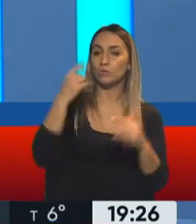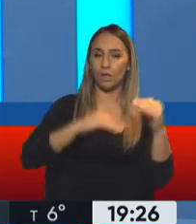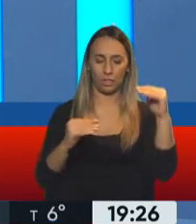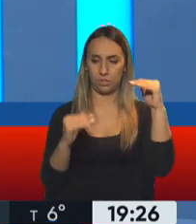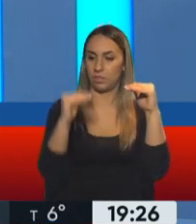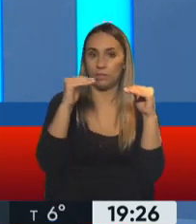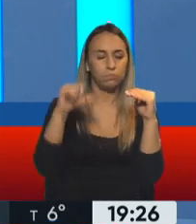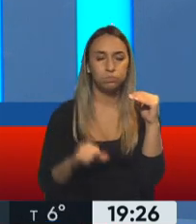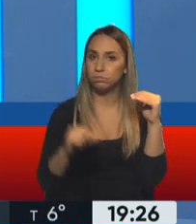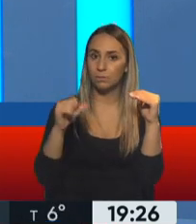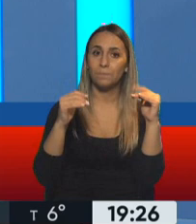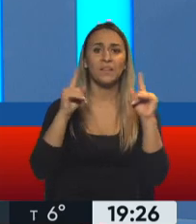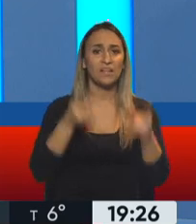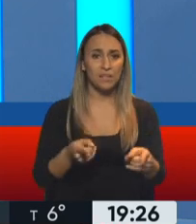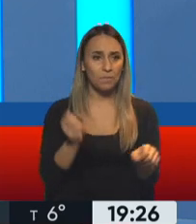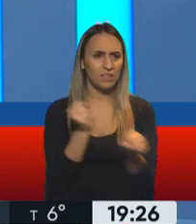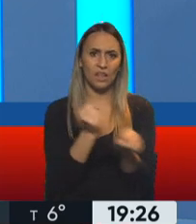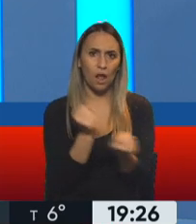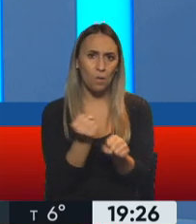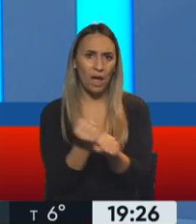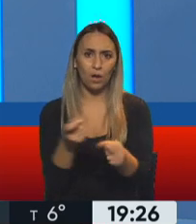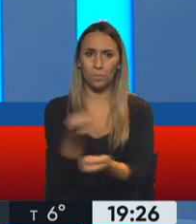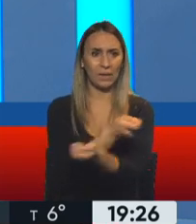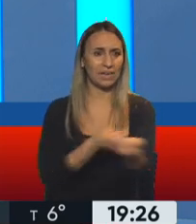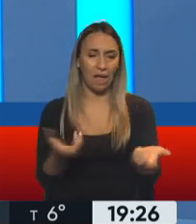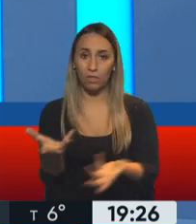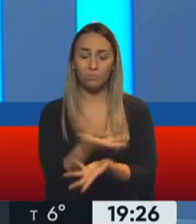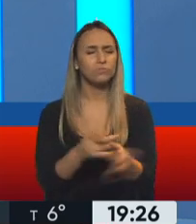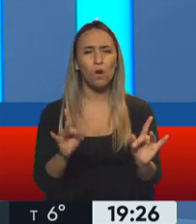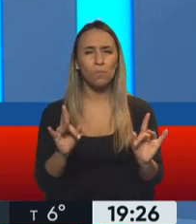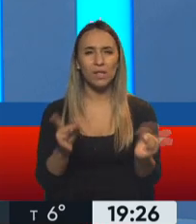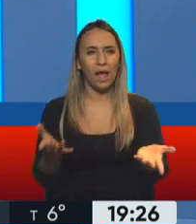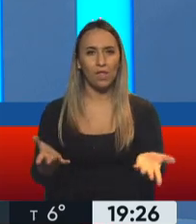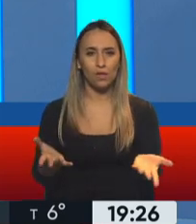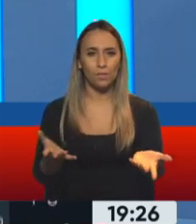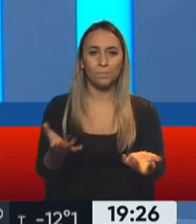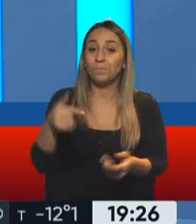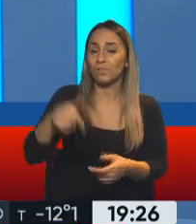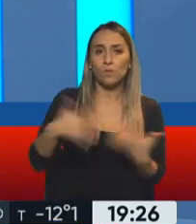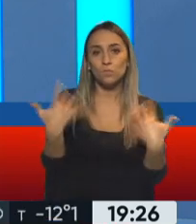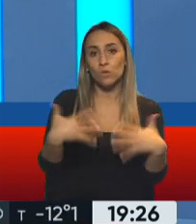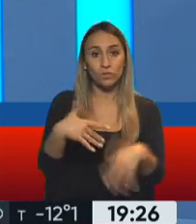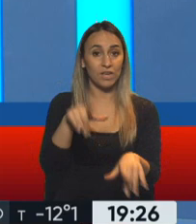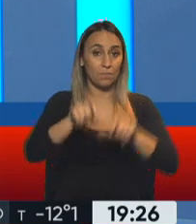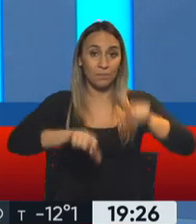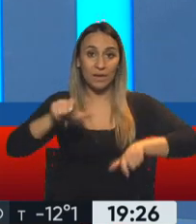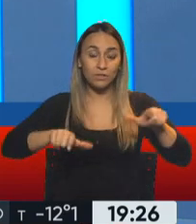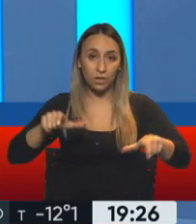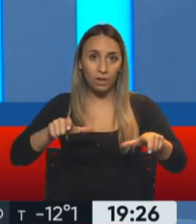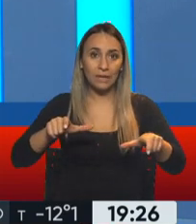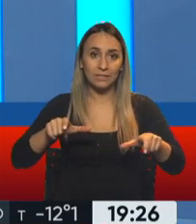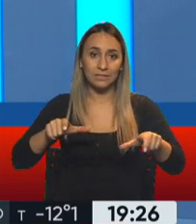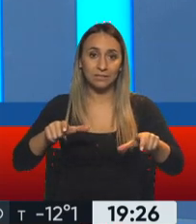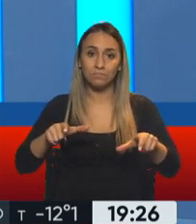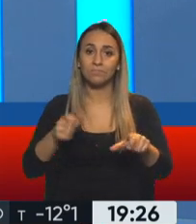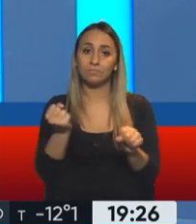un mercado de trabajo que también está muy complicado, ¿sí? Porque, digamos, hoy en día tenés muchísima gente que está trabajando